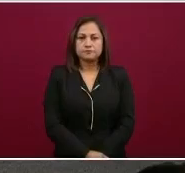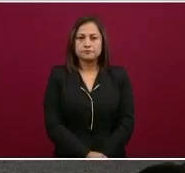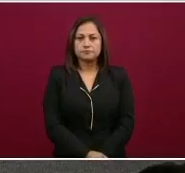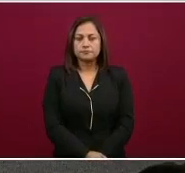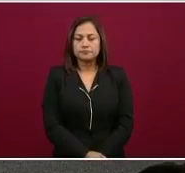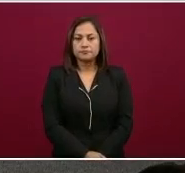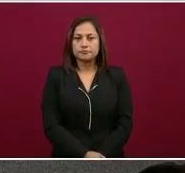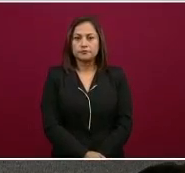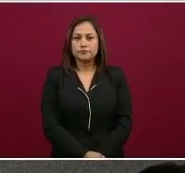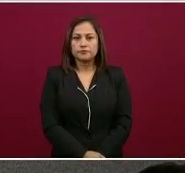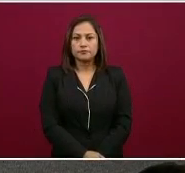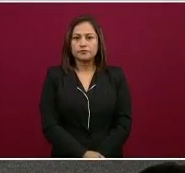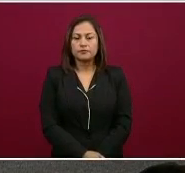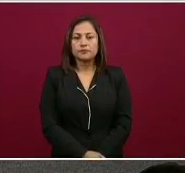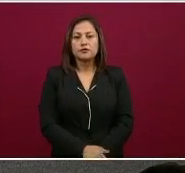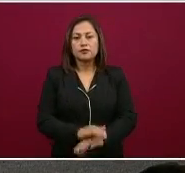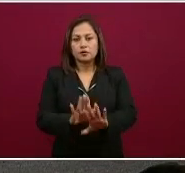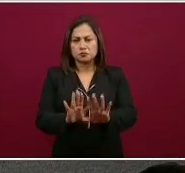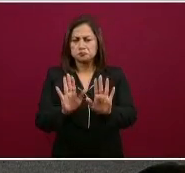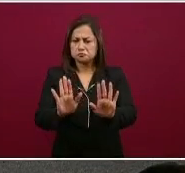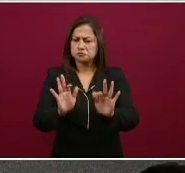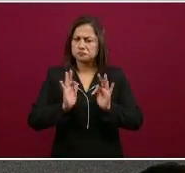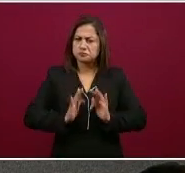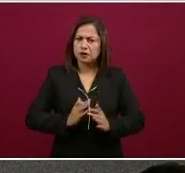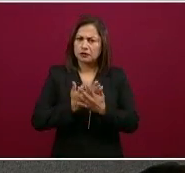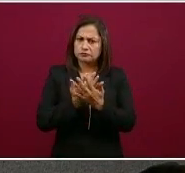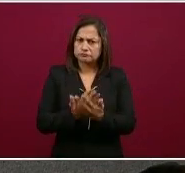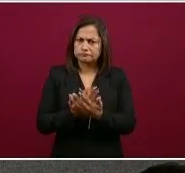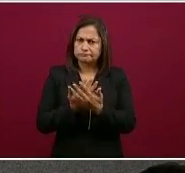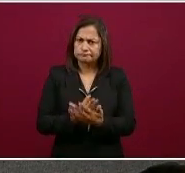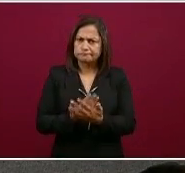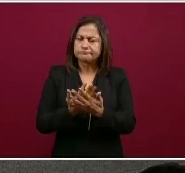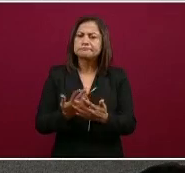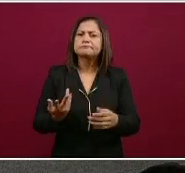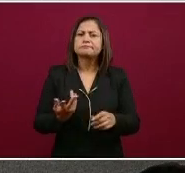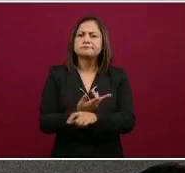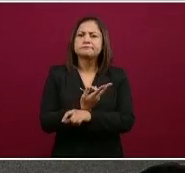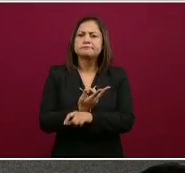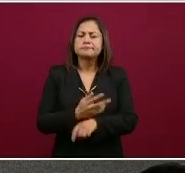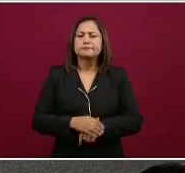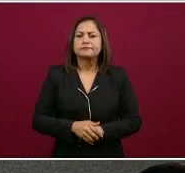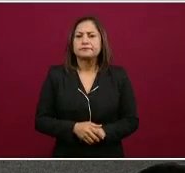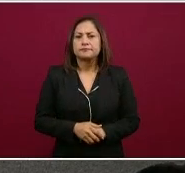Vamos a esperar. Yo creo que